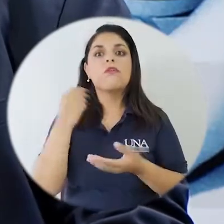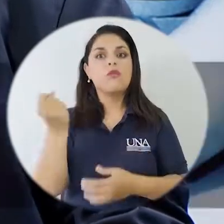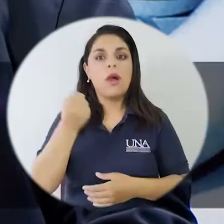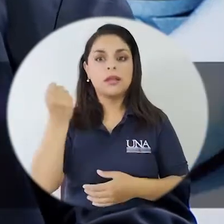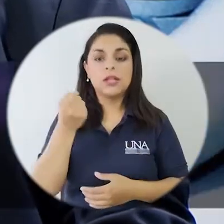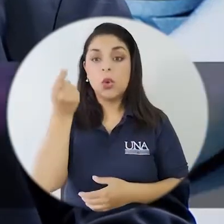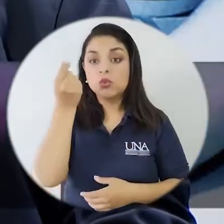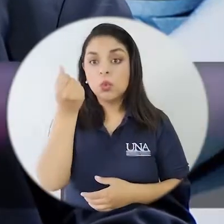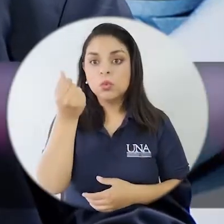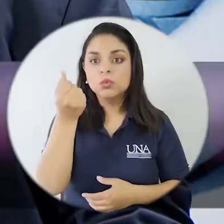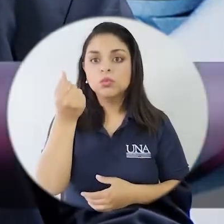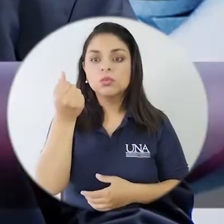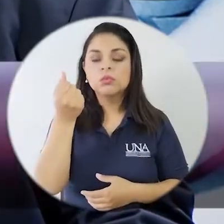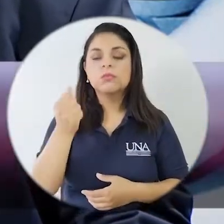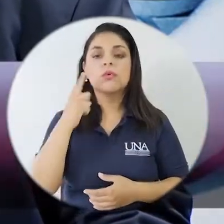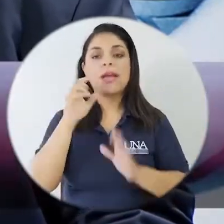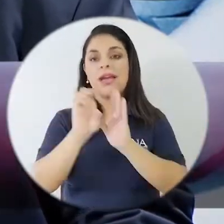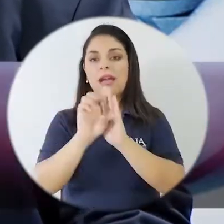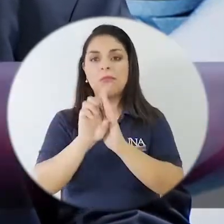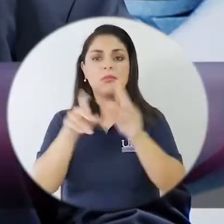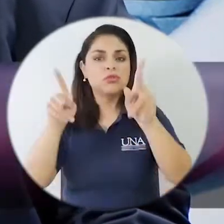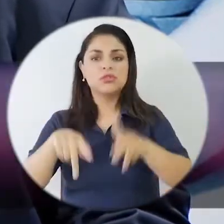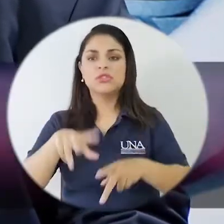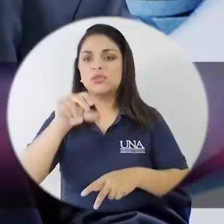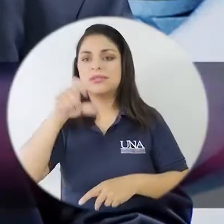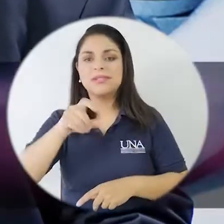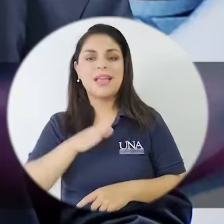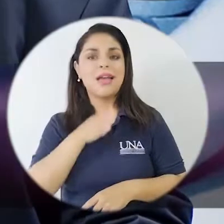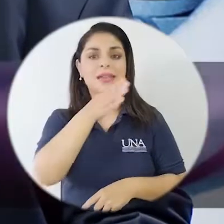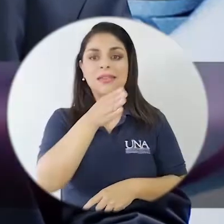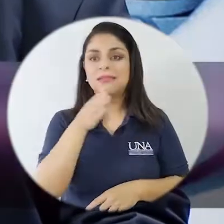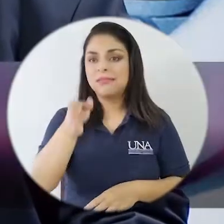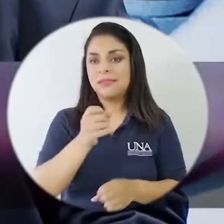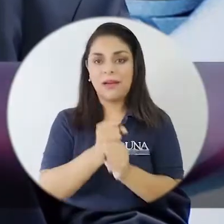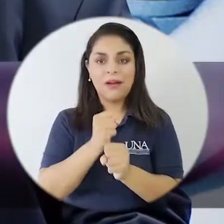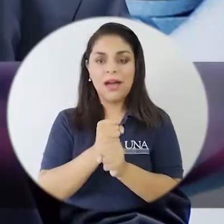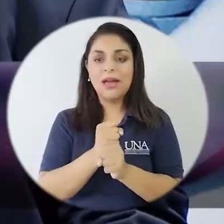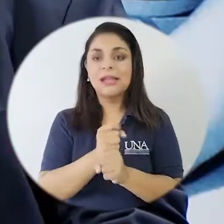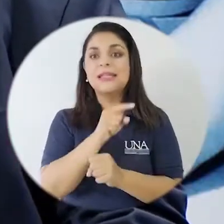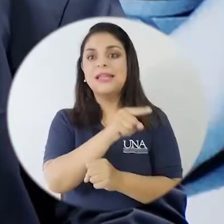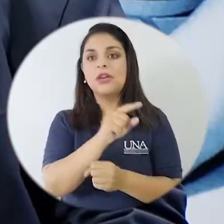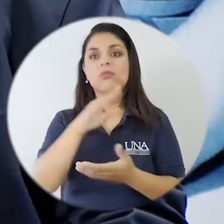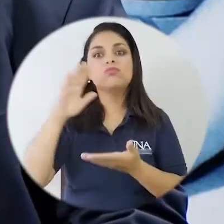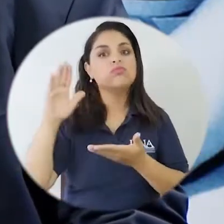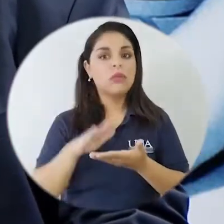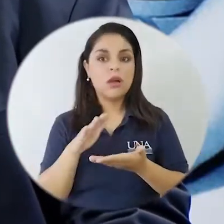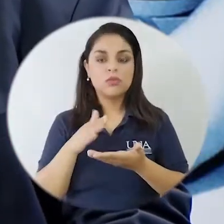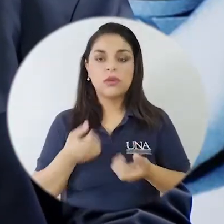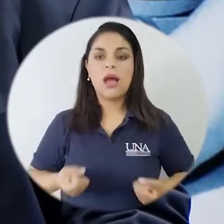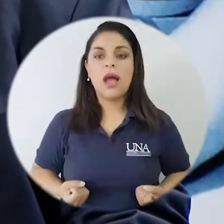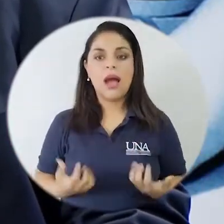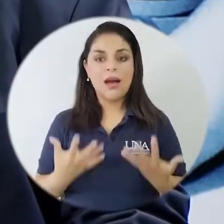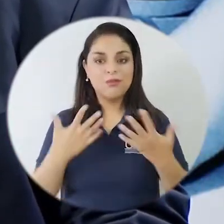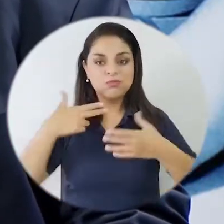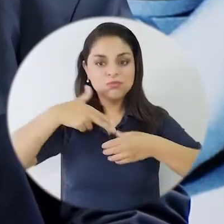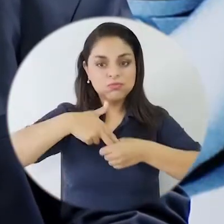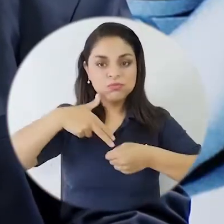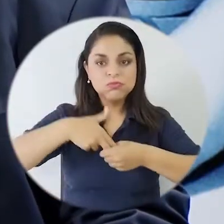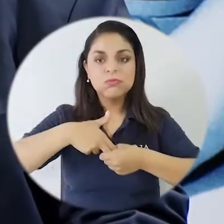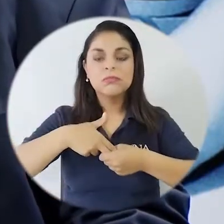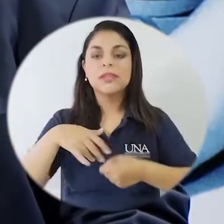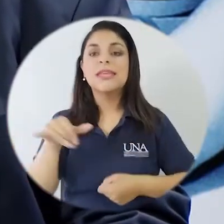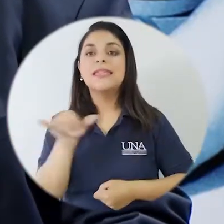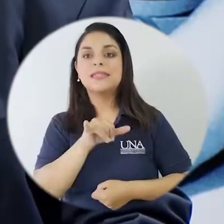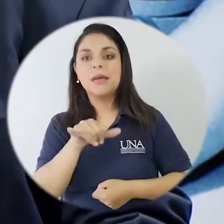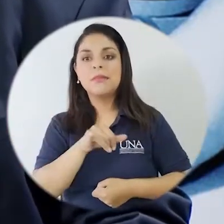la gente no tiene que ir hasta su lugar de trabajo, entonces eso disminuye la factura por combustibles y además hay